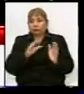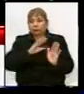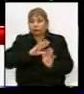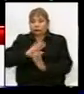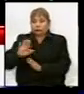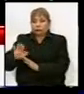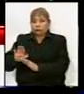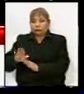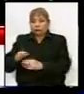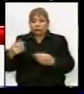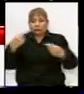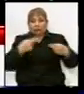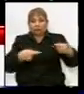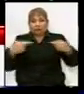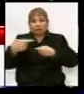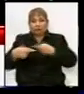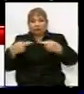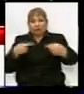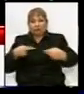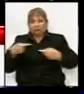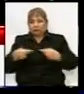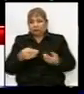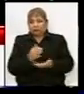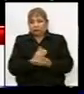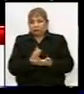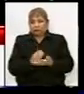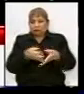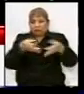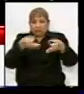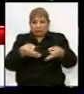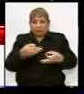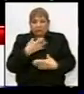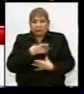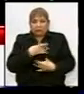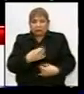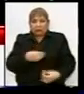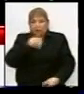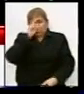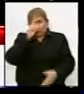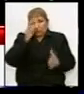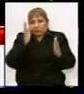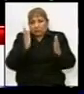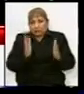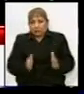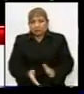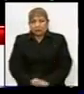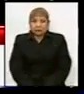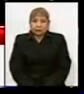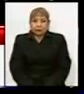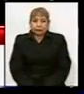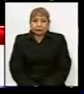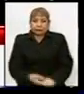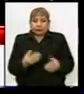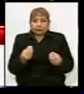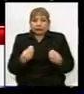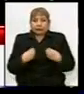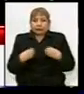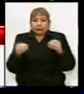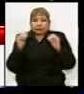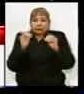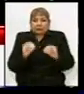los conflictos y preocuparnos en los verdaderos intereses de los peruanos porque quien lo puso